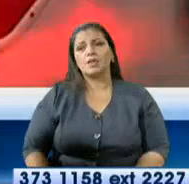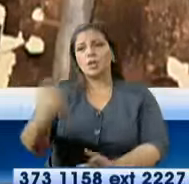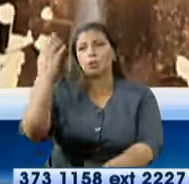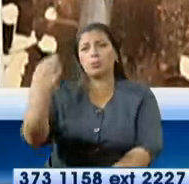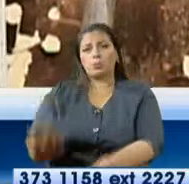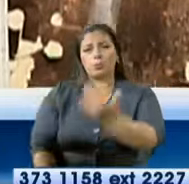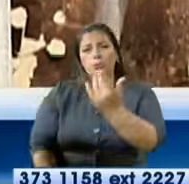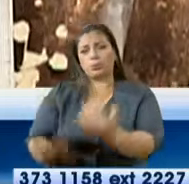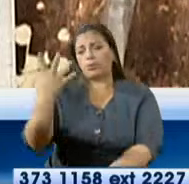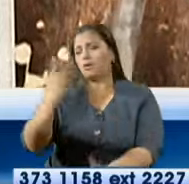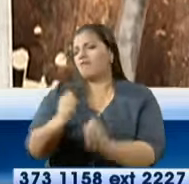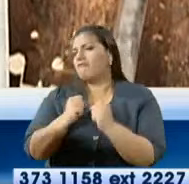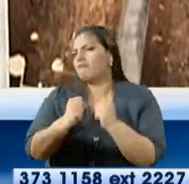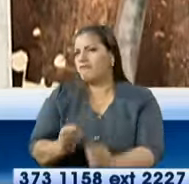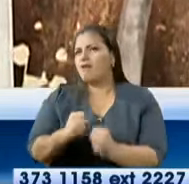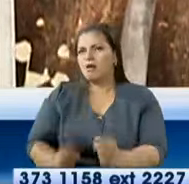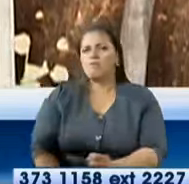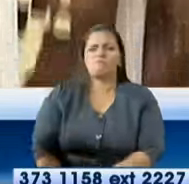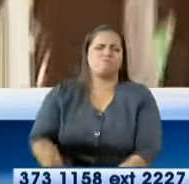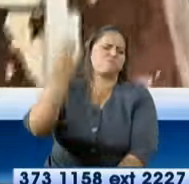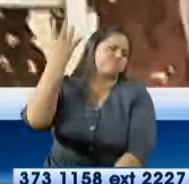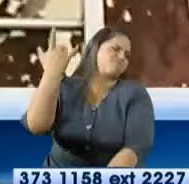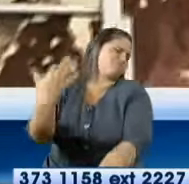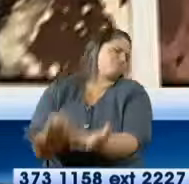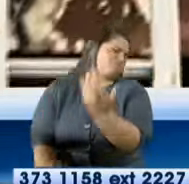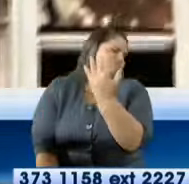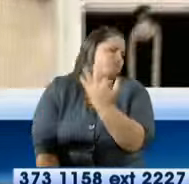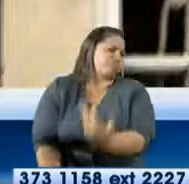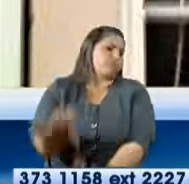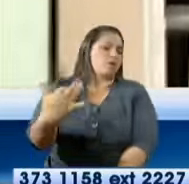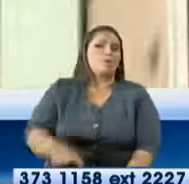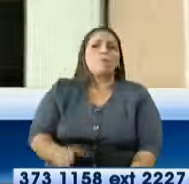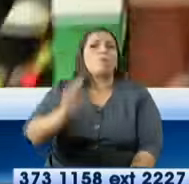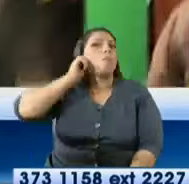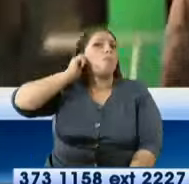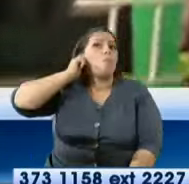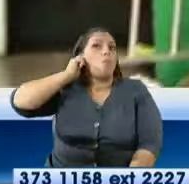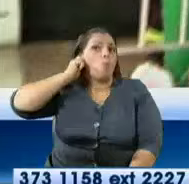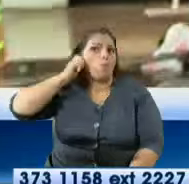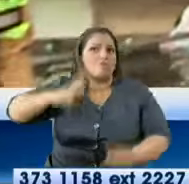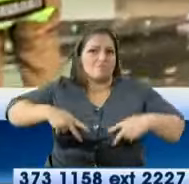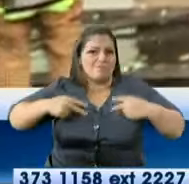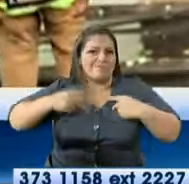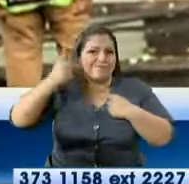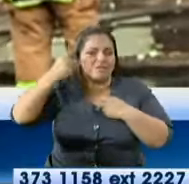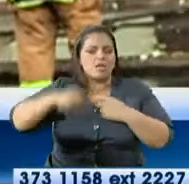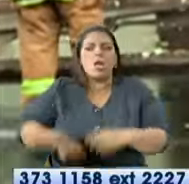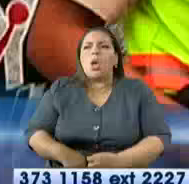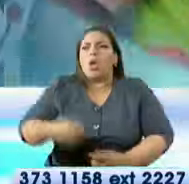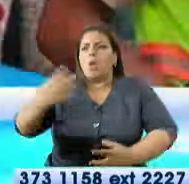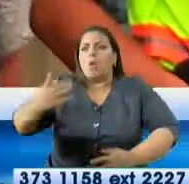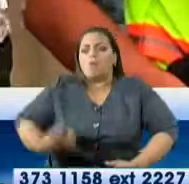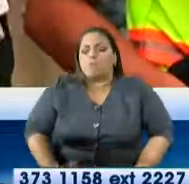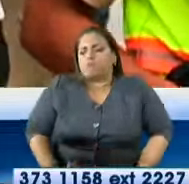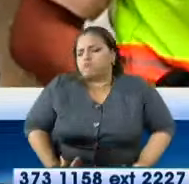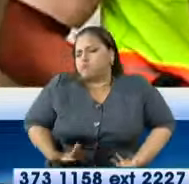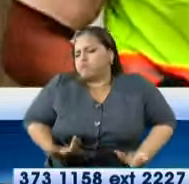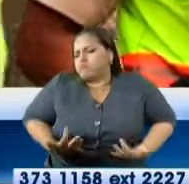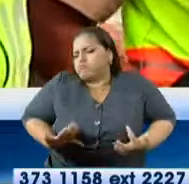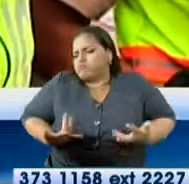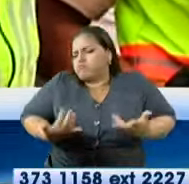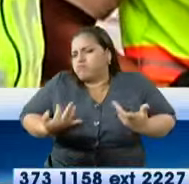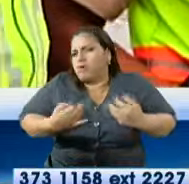tanta violencia al punto de no permitirle la salida a una mujer que falleció al interior del inmueble. Iba a meterme a